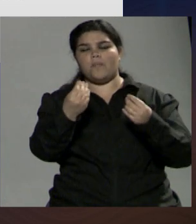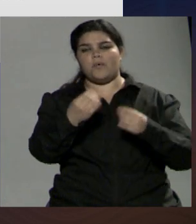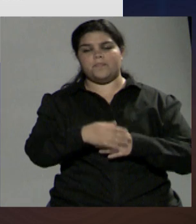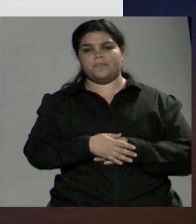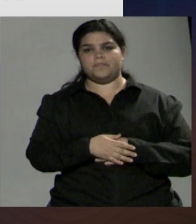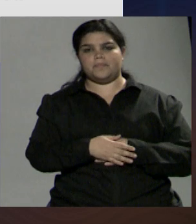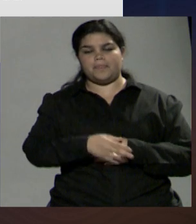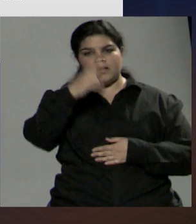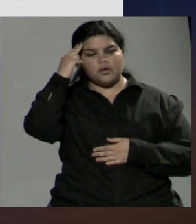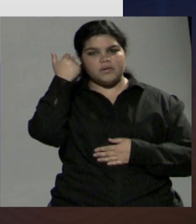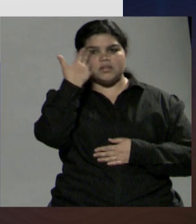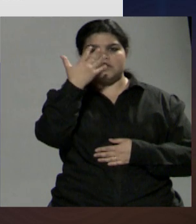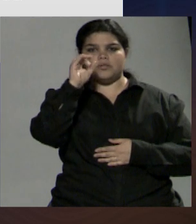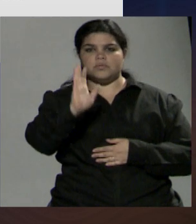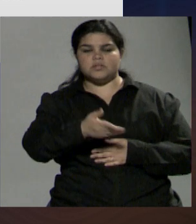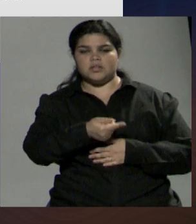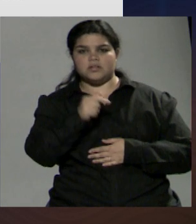resultados, con el